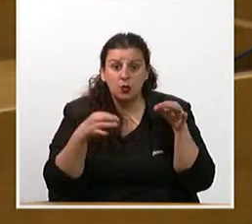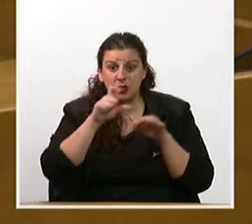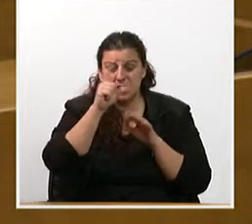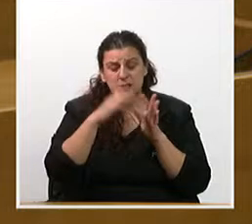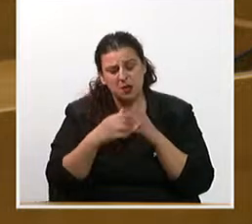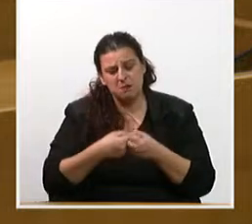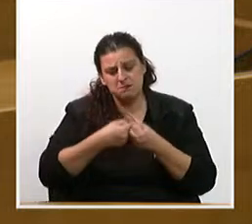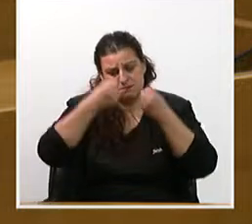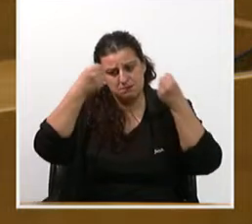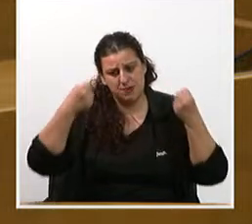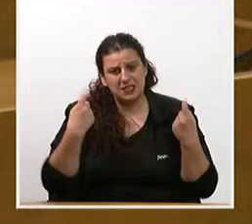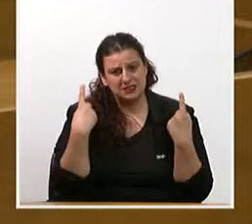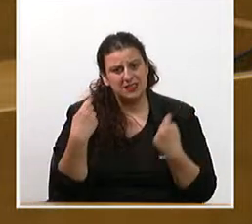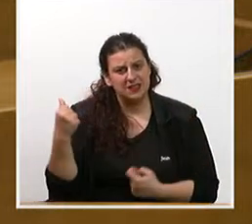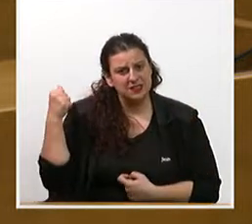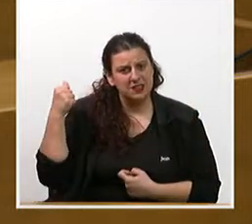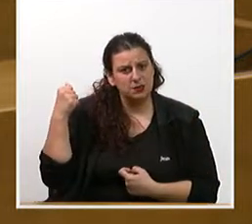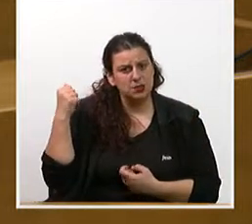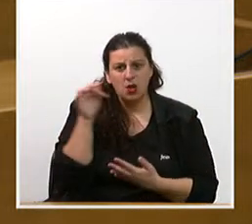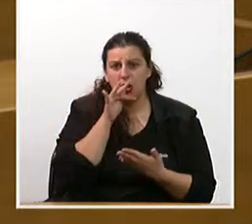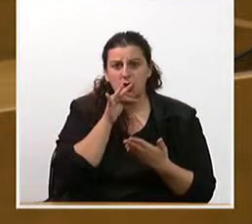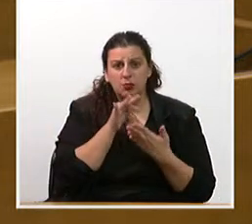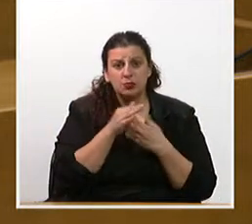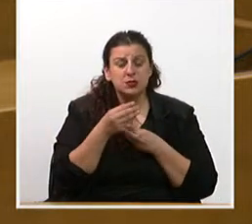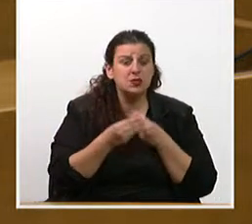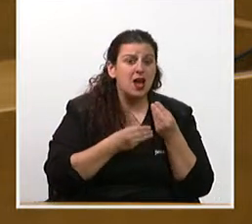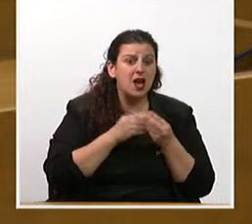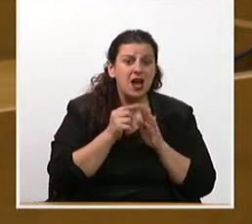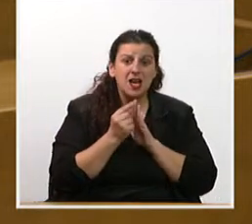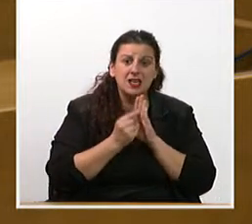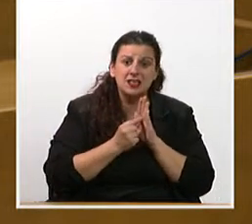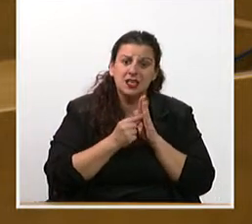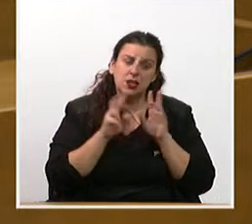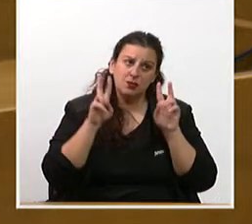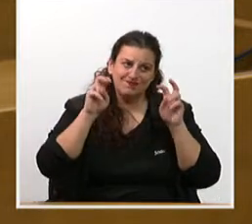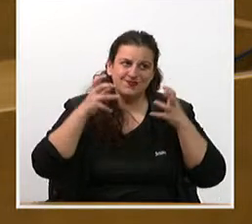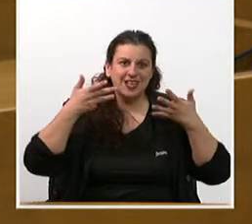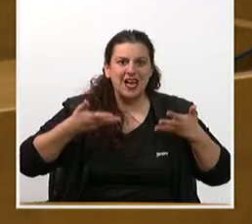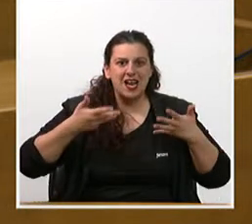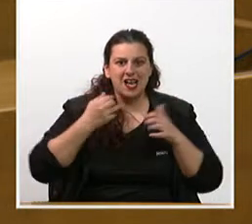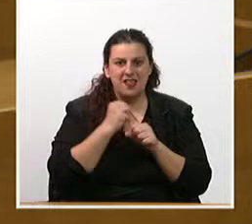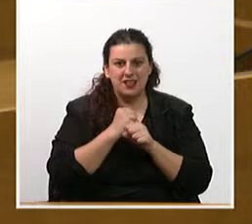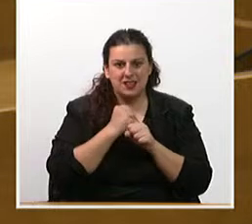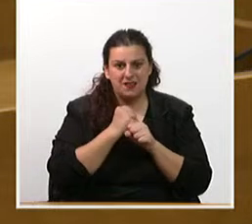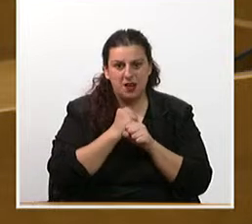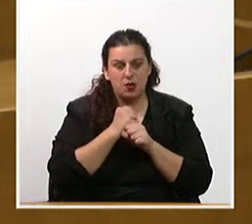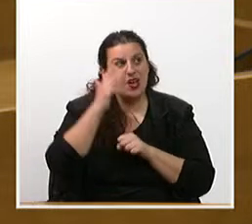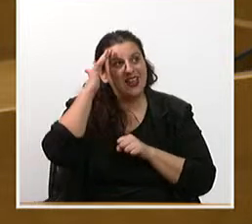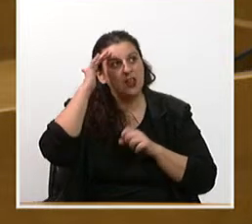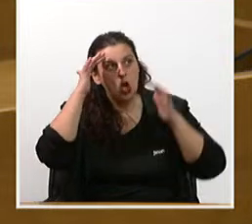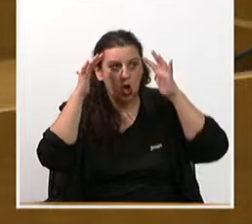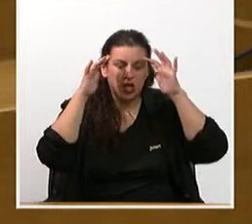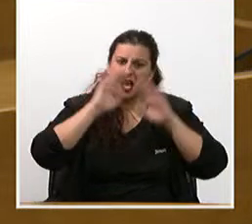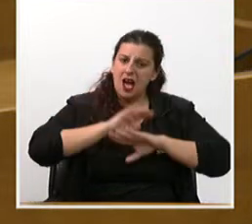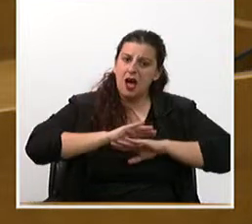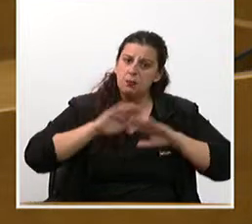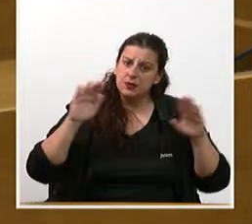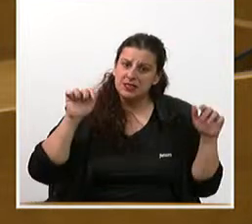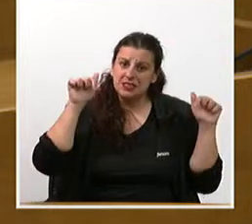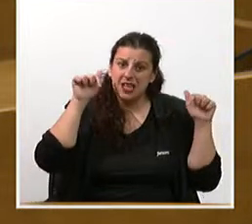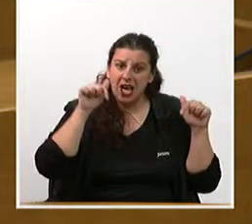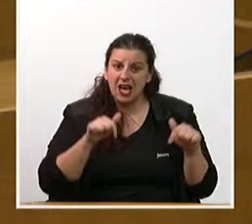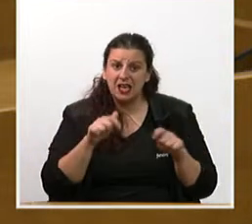valenciana a que lo haga con criterios de carga de trabajo y no meramente ideológicos y a que incremente la